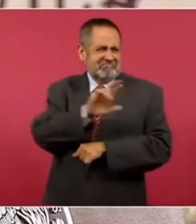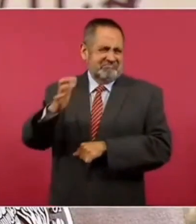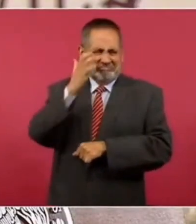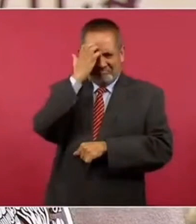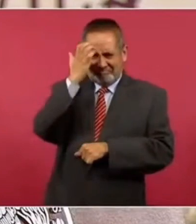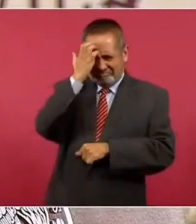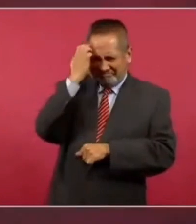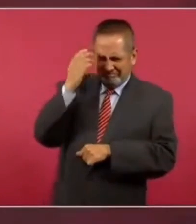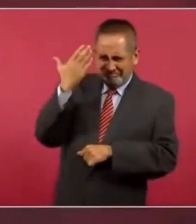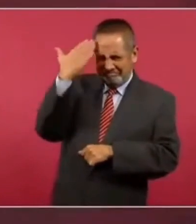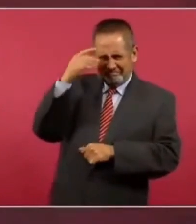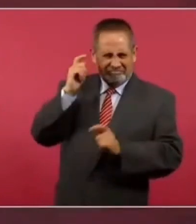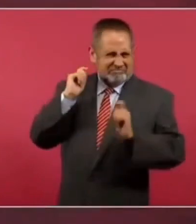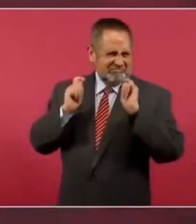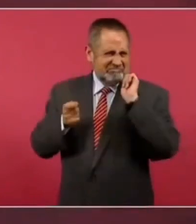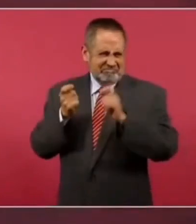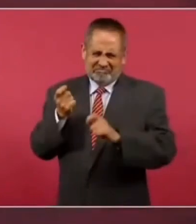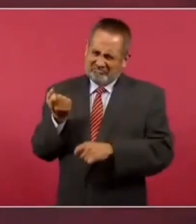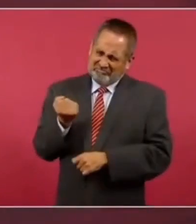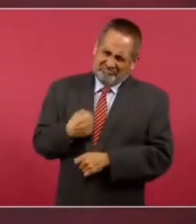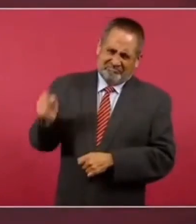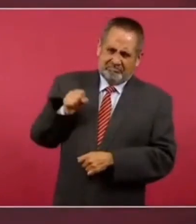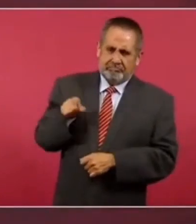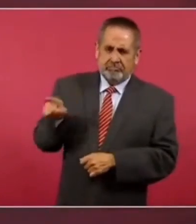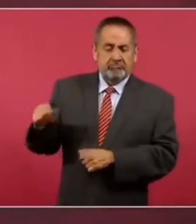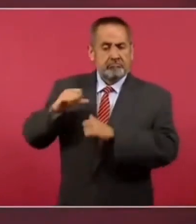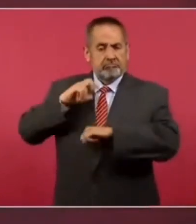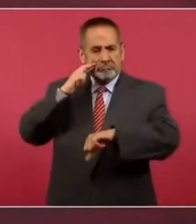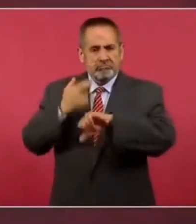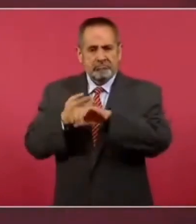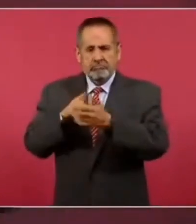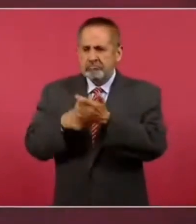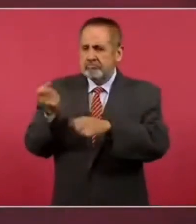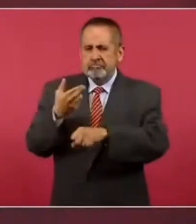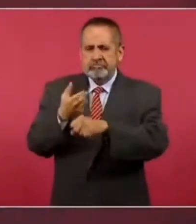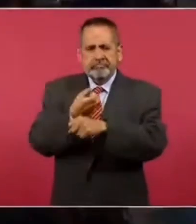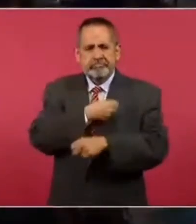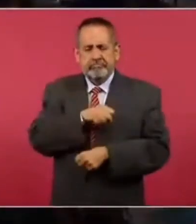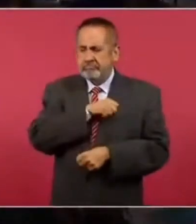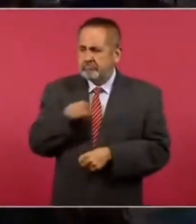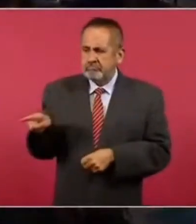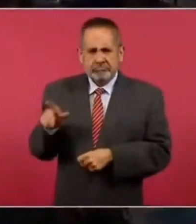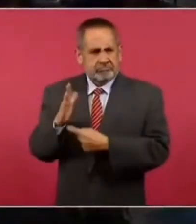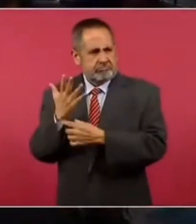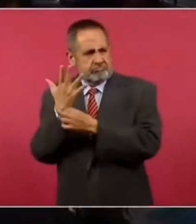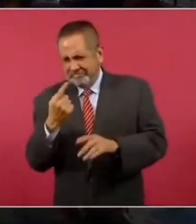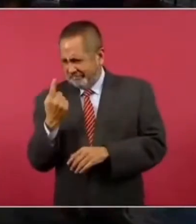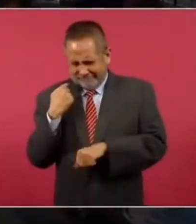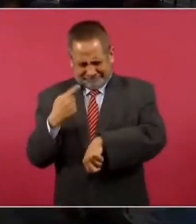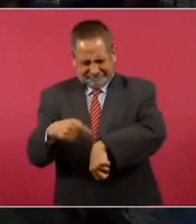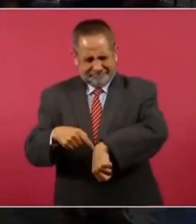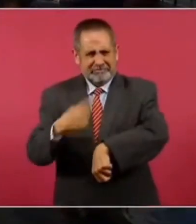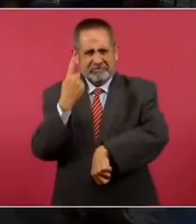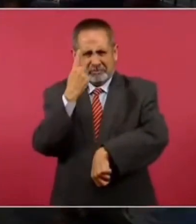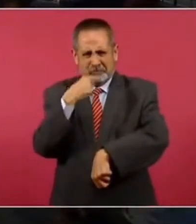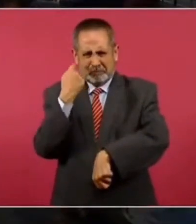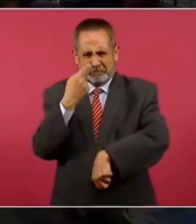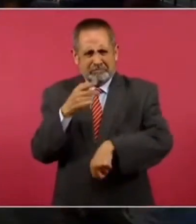y preparación del país y que está al frente de la Secretaría de Salud, pues ya nos presentó hace